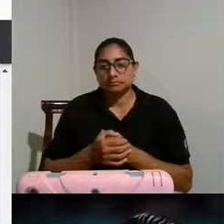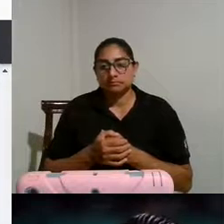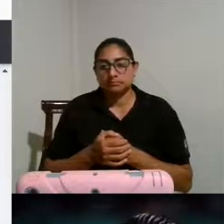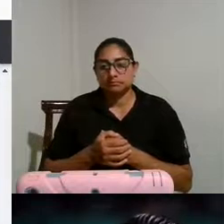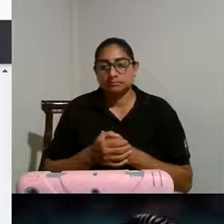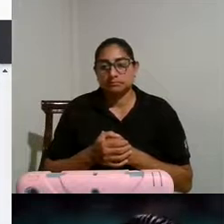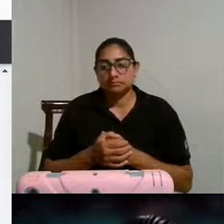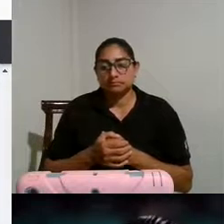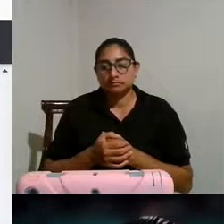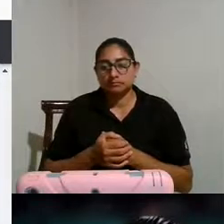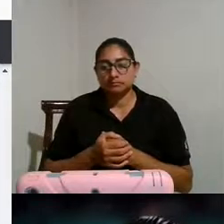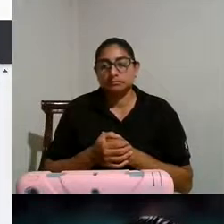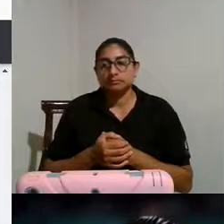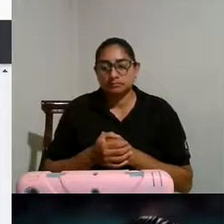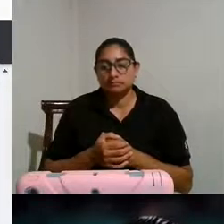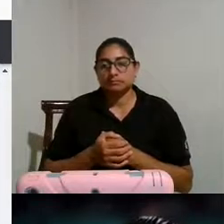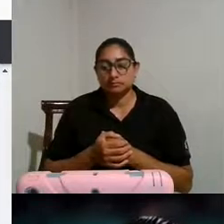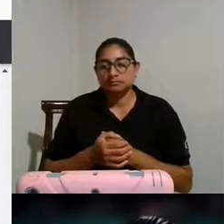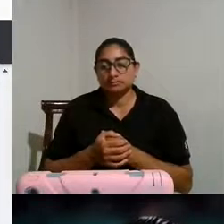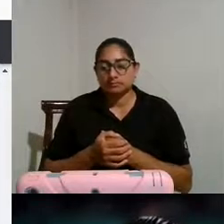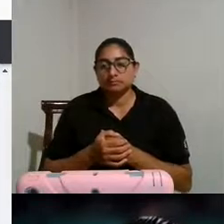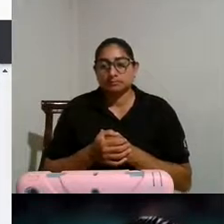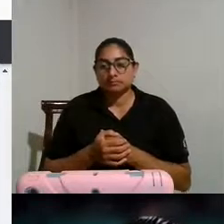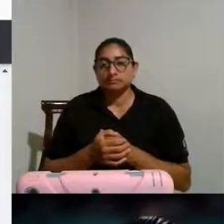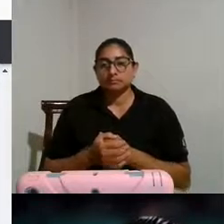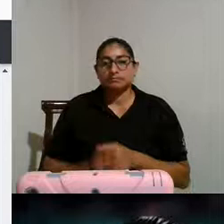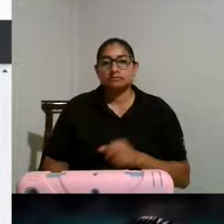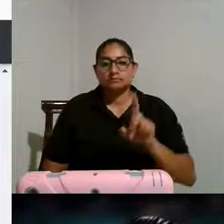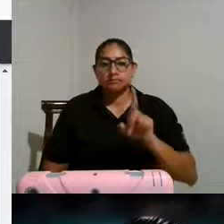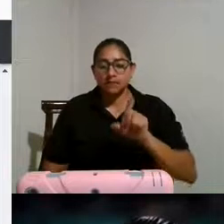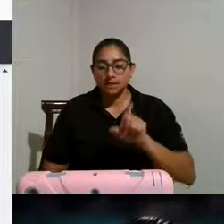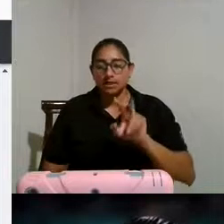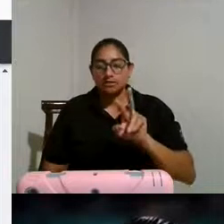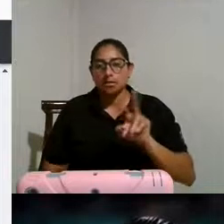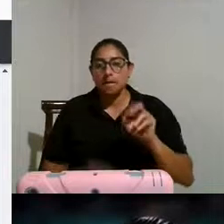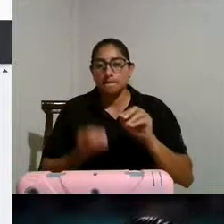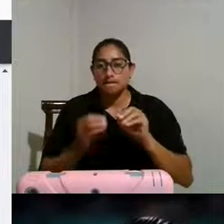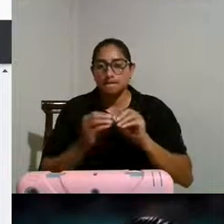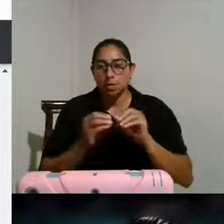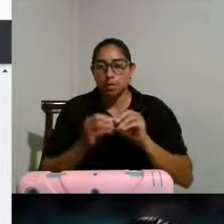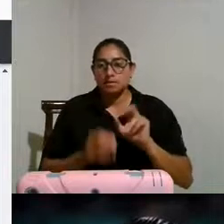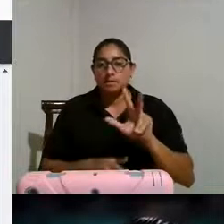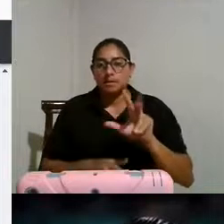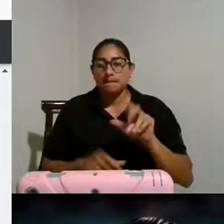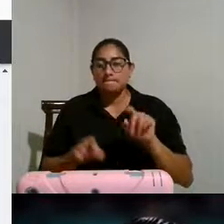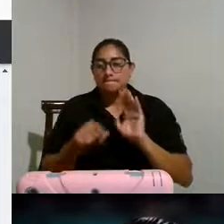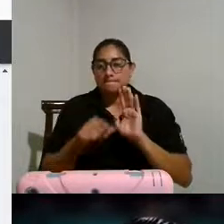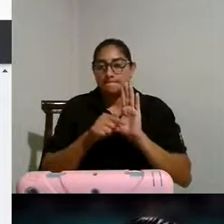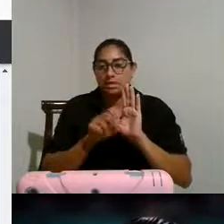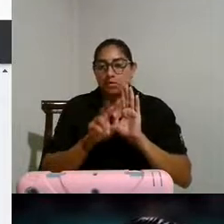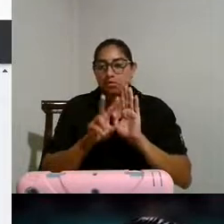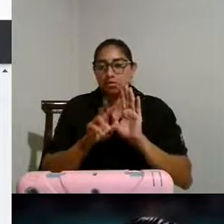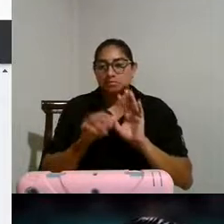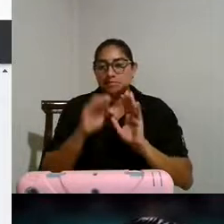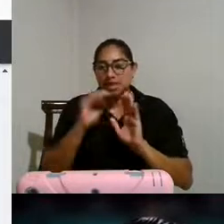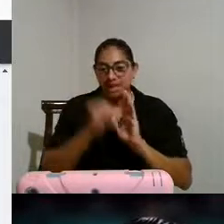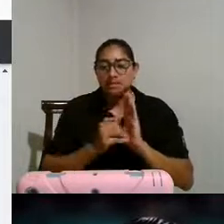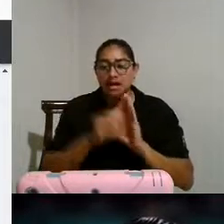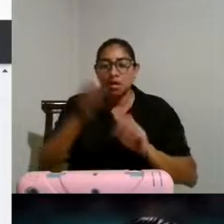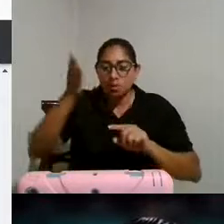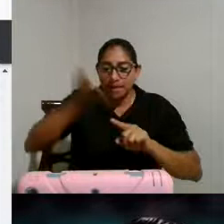6 es igual a x a la 2 más 2x más 3 por x menos 2. ¿Qué es lo que hacemos nosotros